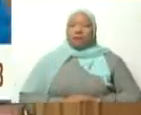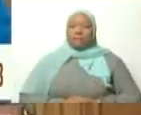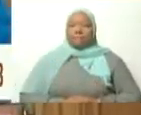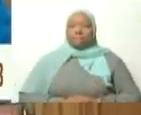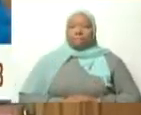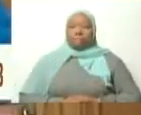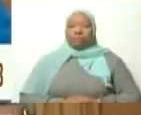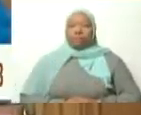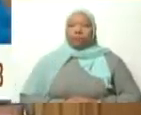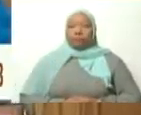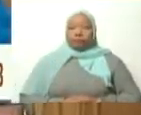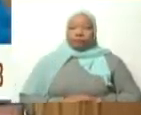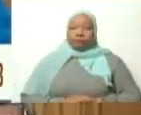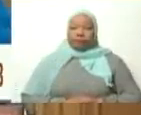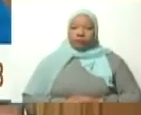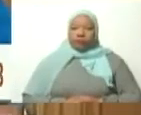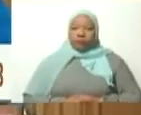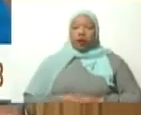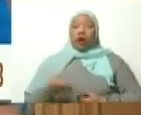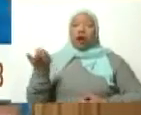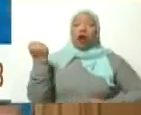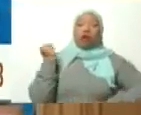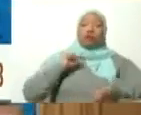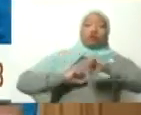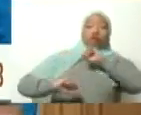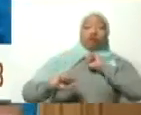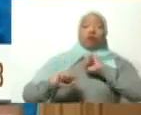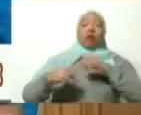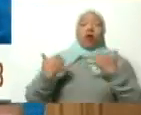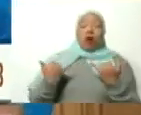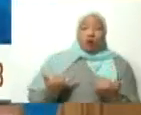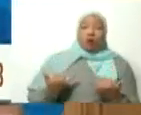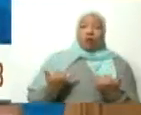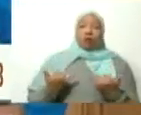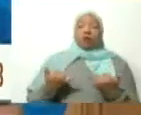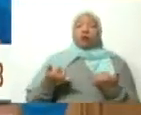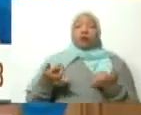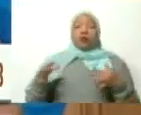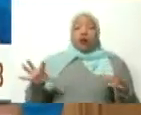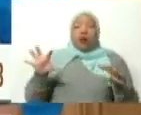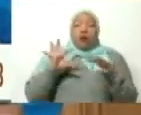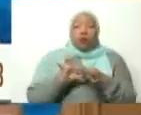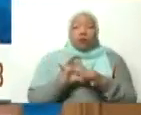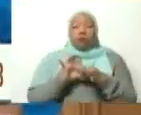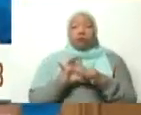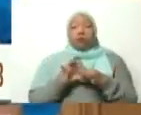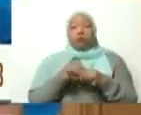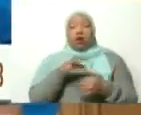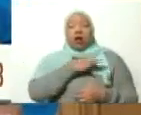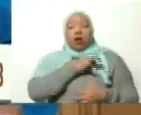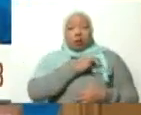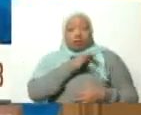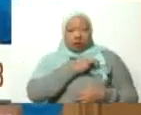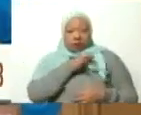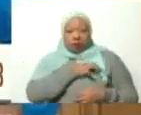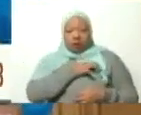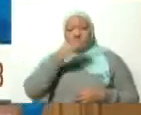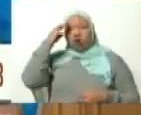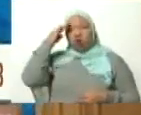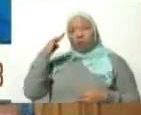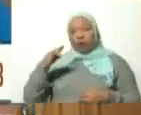En el ámbito del combate de lo que ha sido la alianza y la unión cívico-militar,